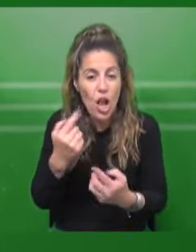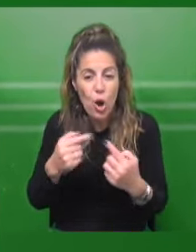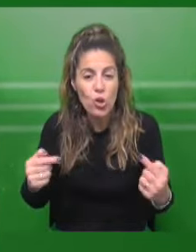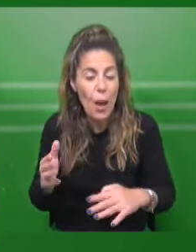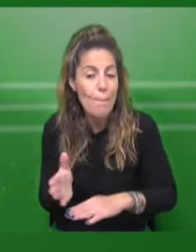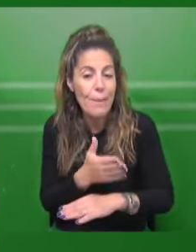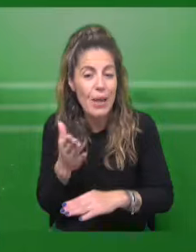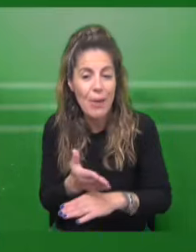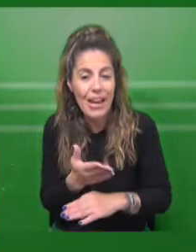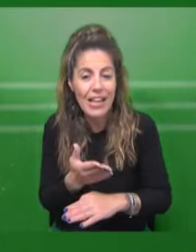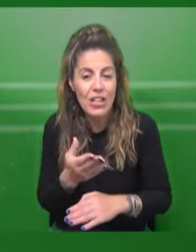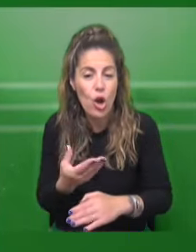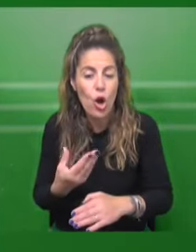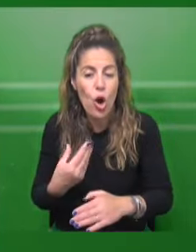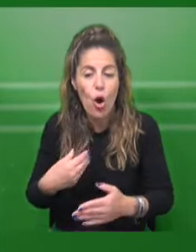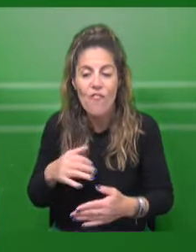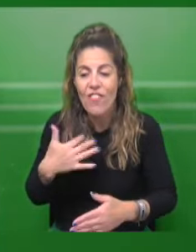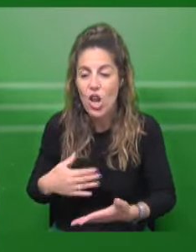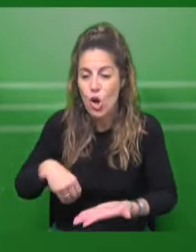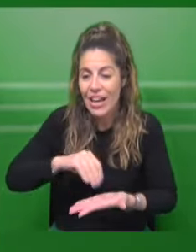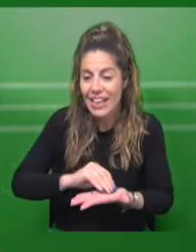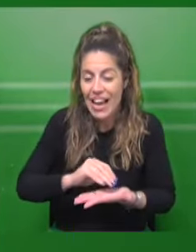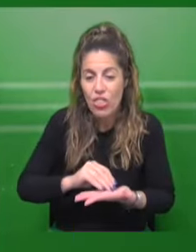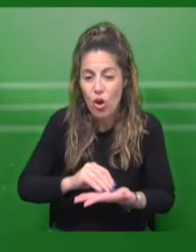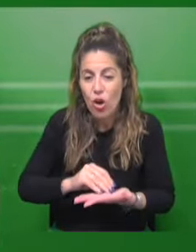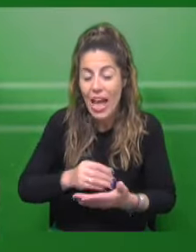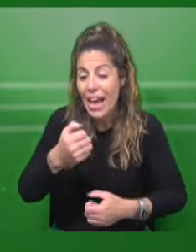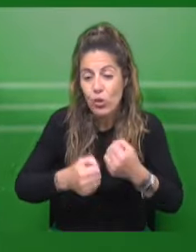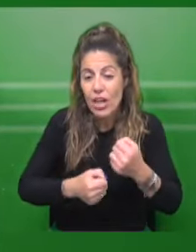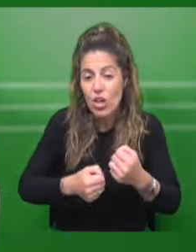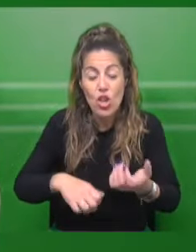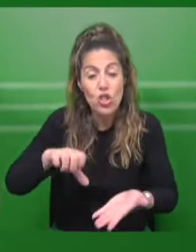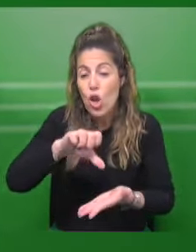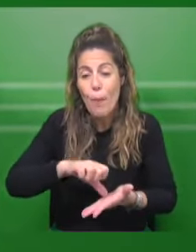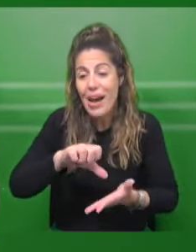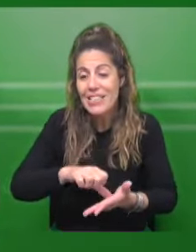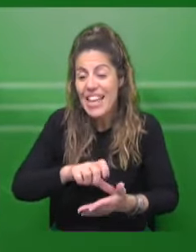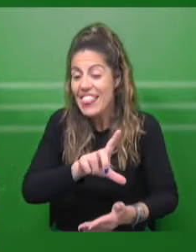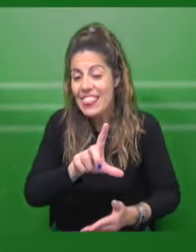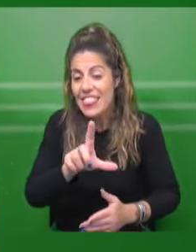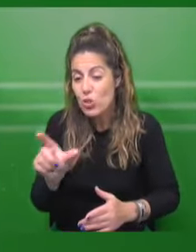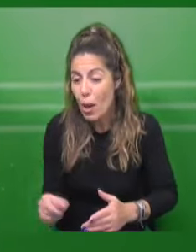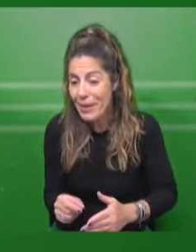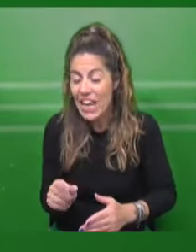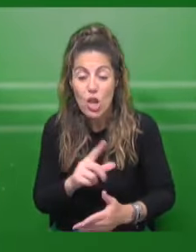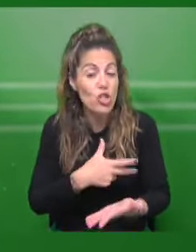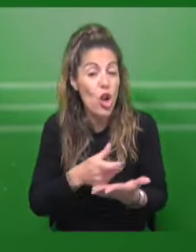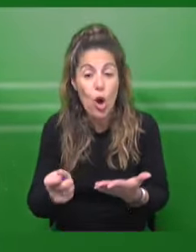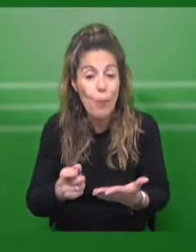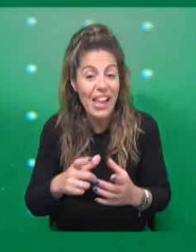elaborados con valor agregado industrializado son los países de Sudamérica no se lo compra ni Japón ni Europa ni Estados Unidos ni